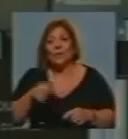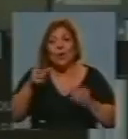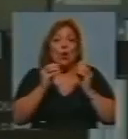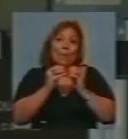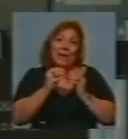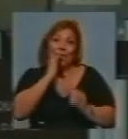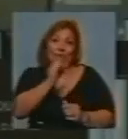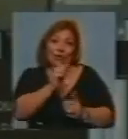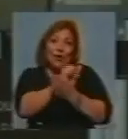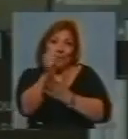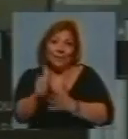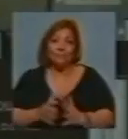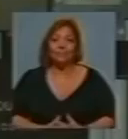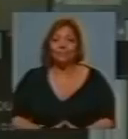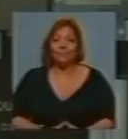TNU Noticias.